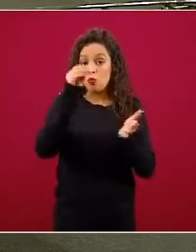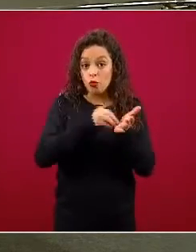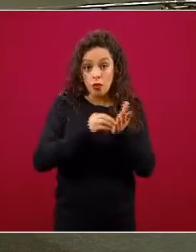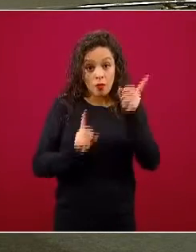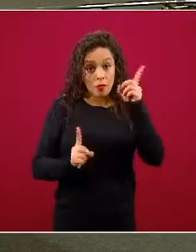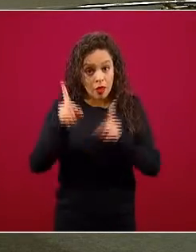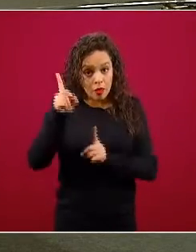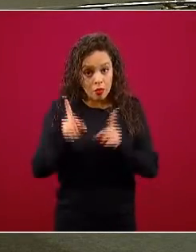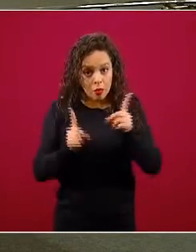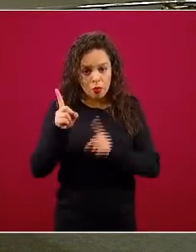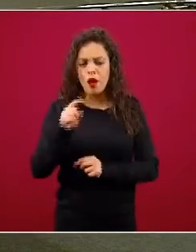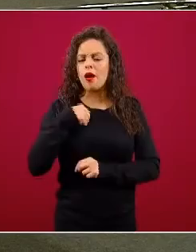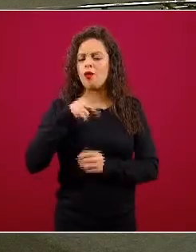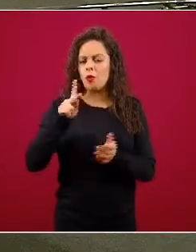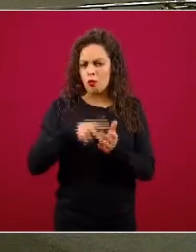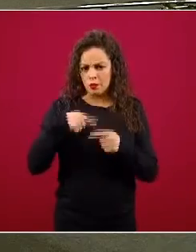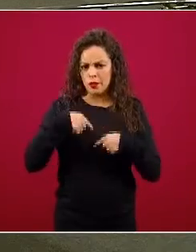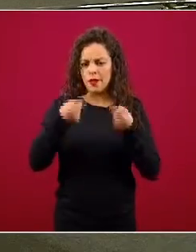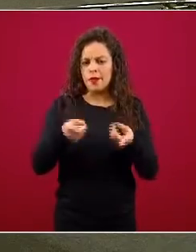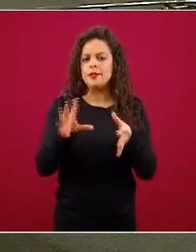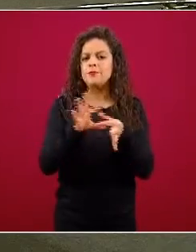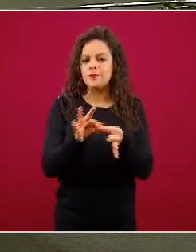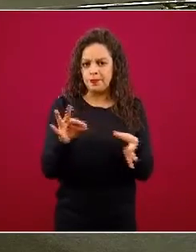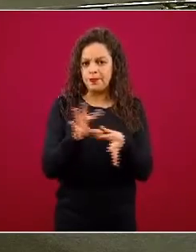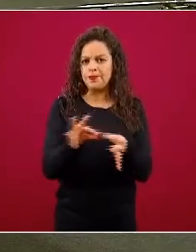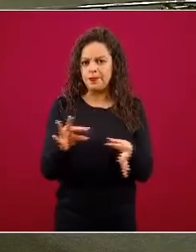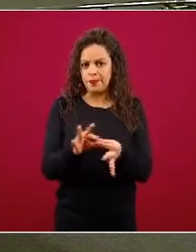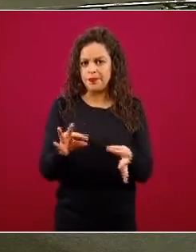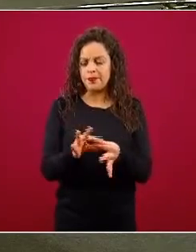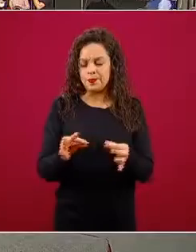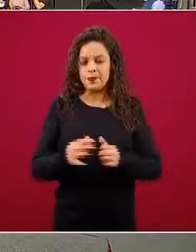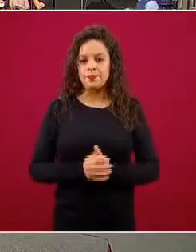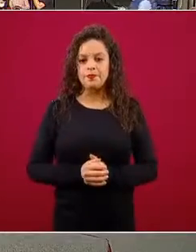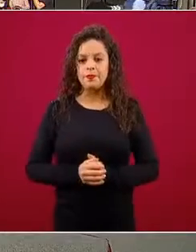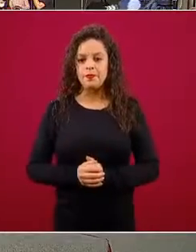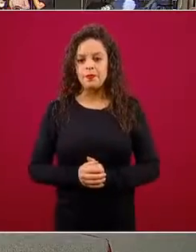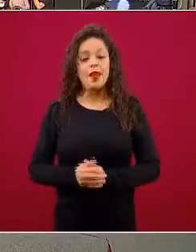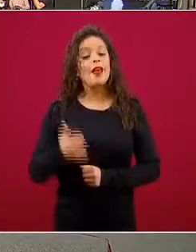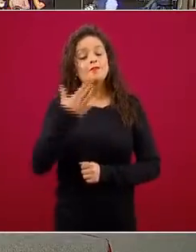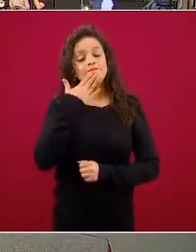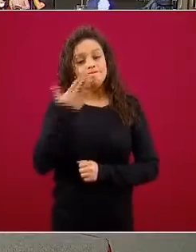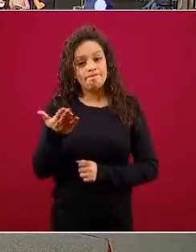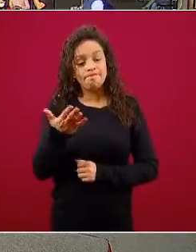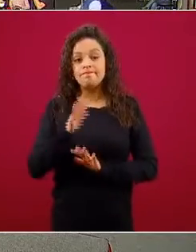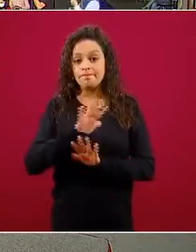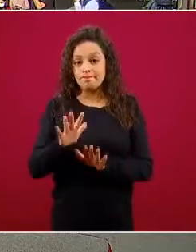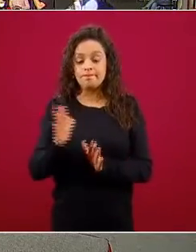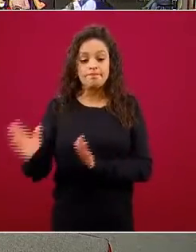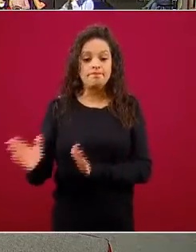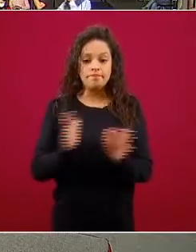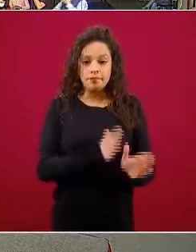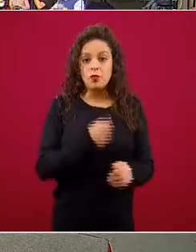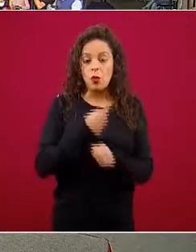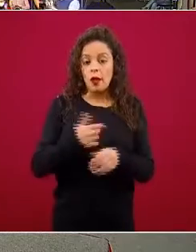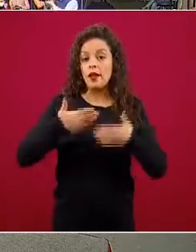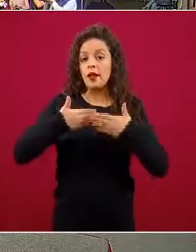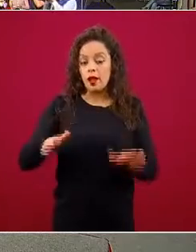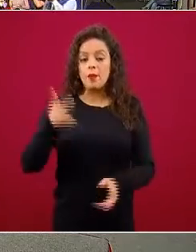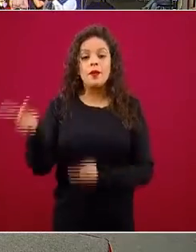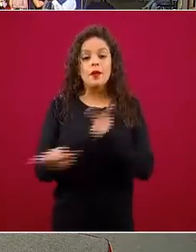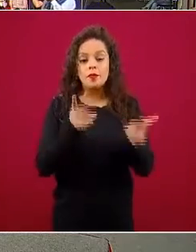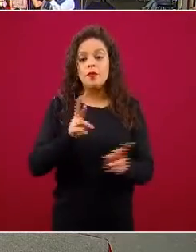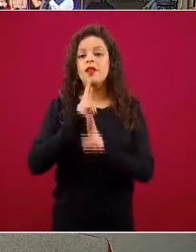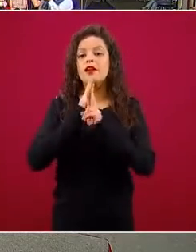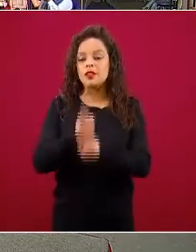gusto lo volvemos a explicar. Muy bien, vamos a dar espacio a preguntas y respuestas si son tan